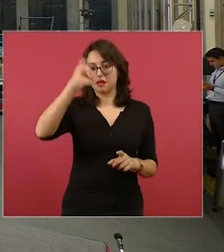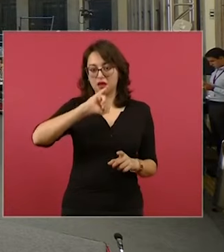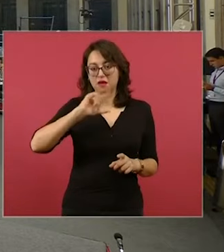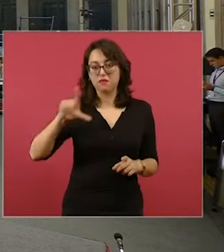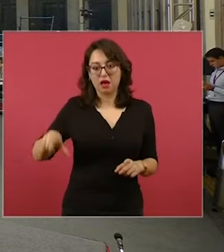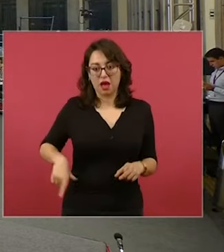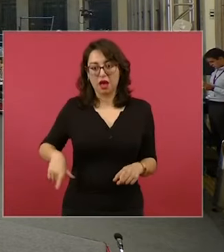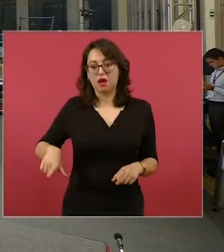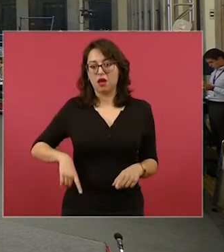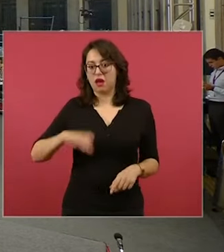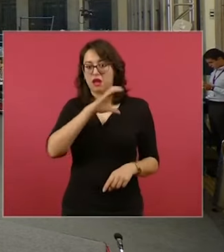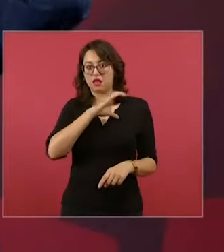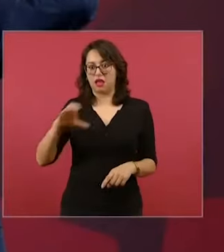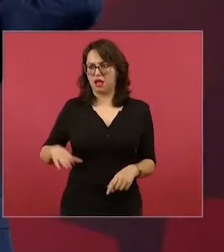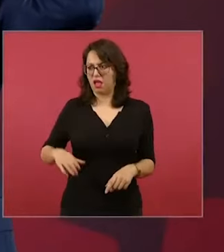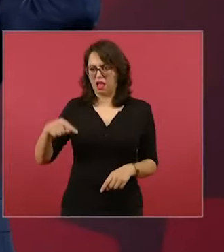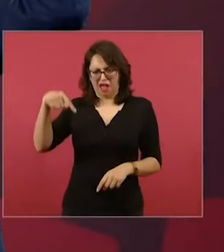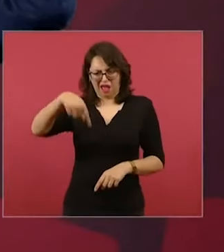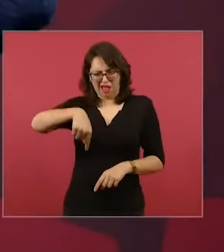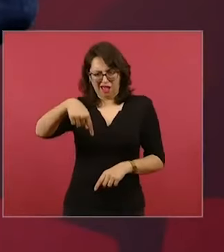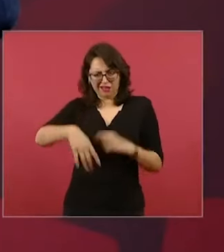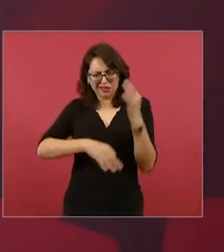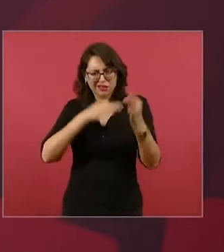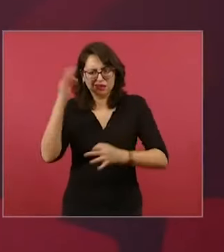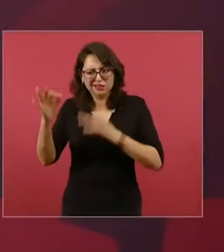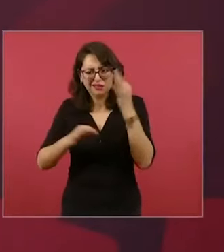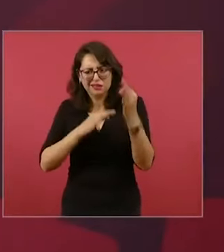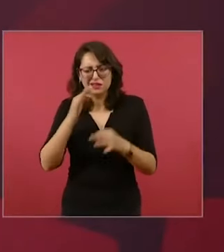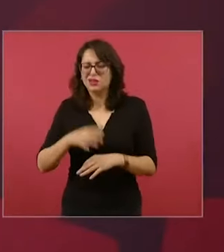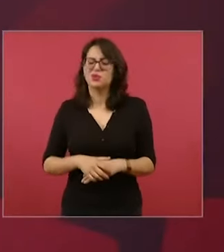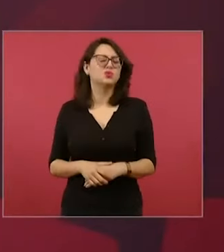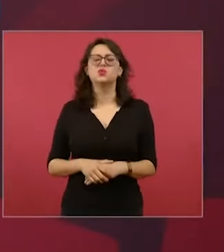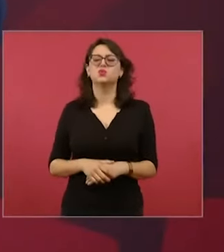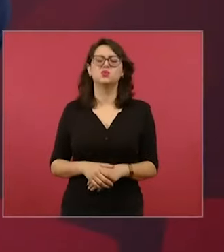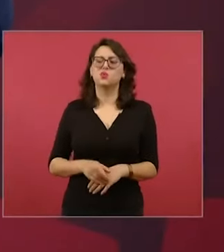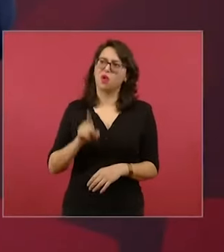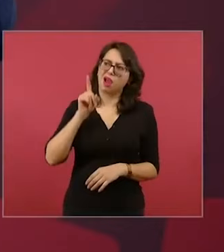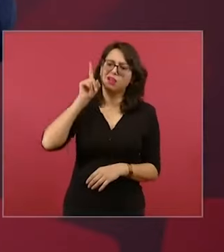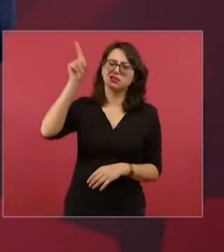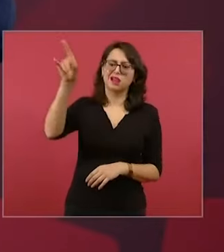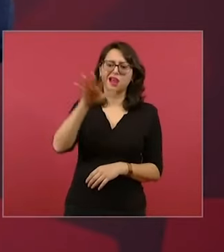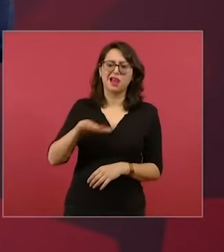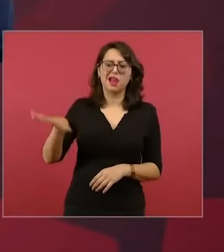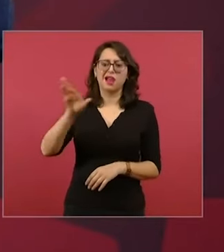Obrador. Que se vaya donde viven los fifís, ellos van a votar por ella.